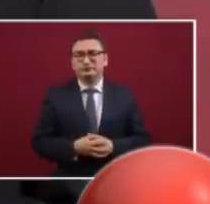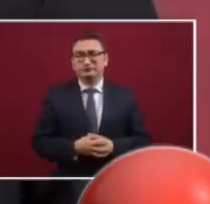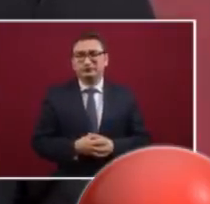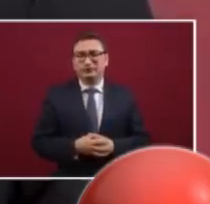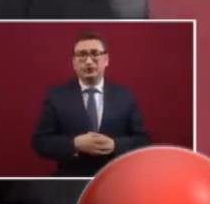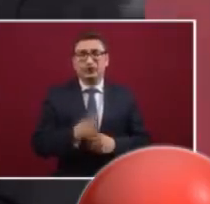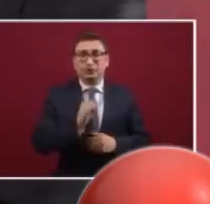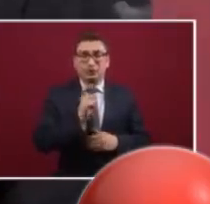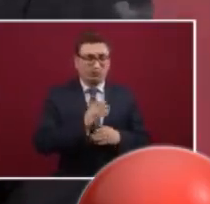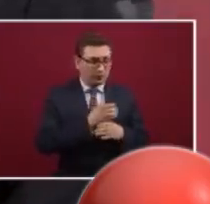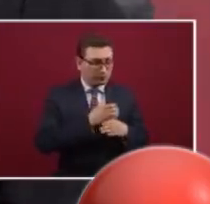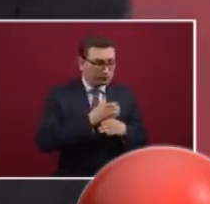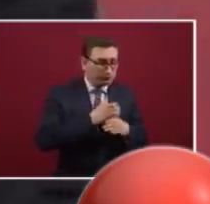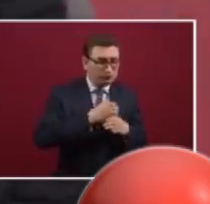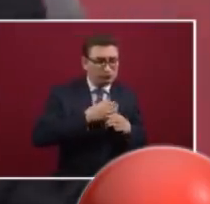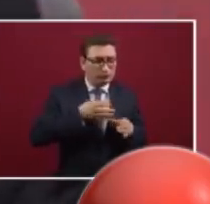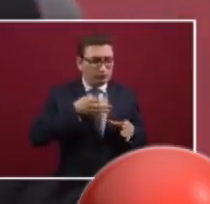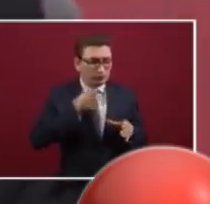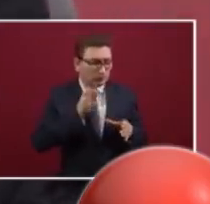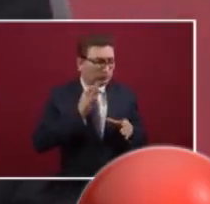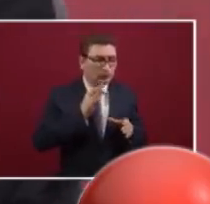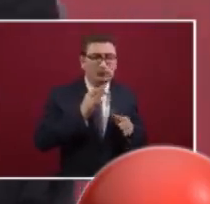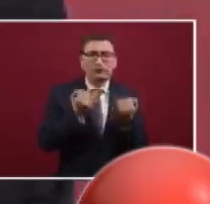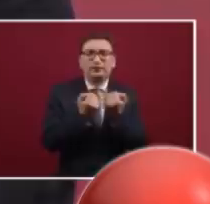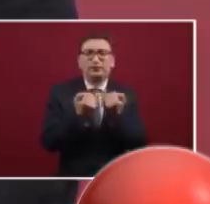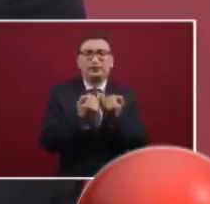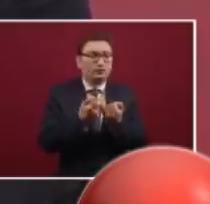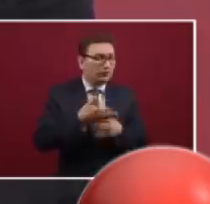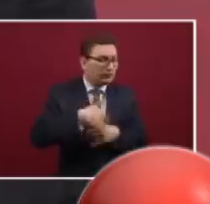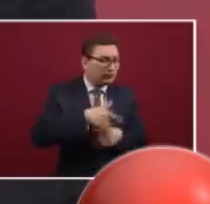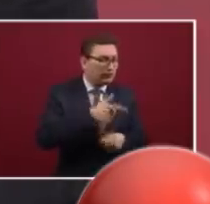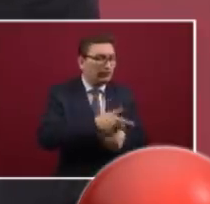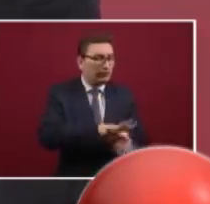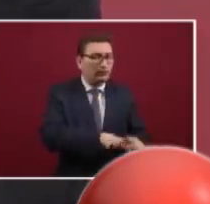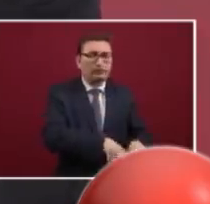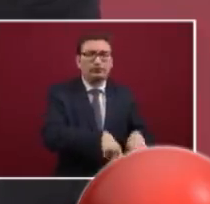después del café buscábamos el periódico